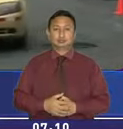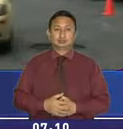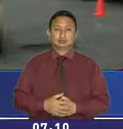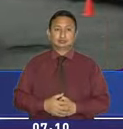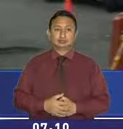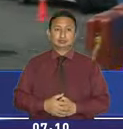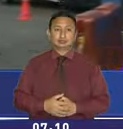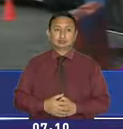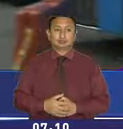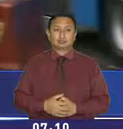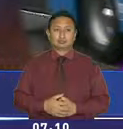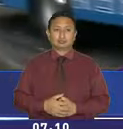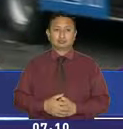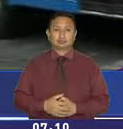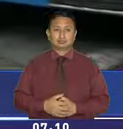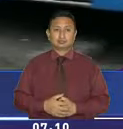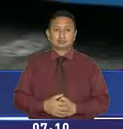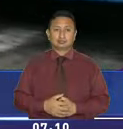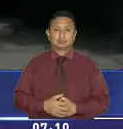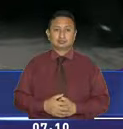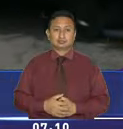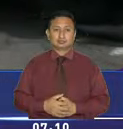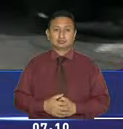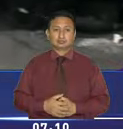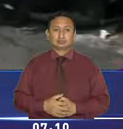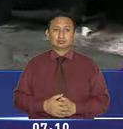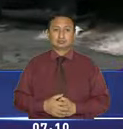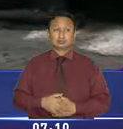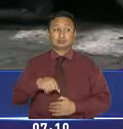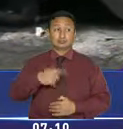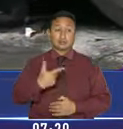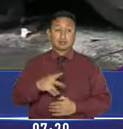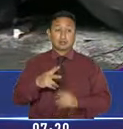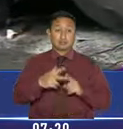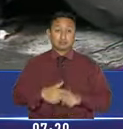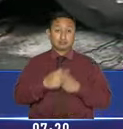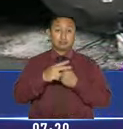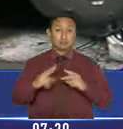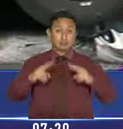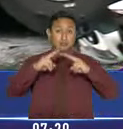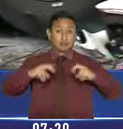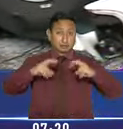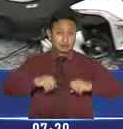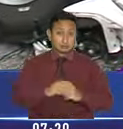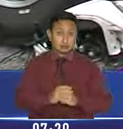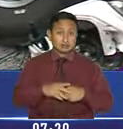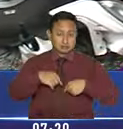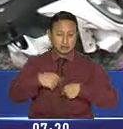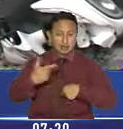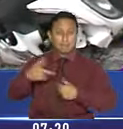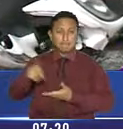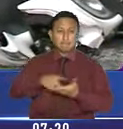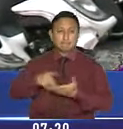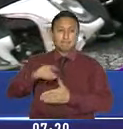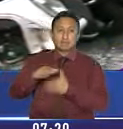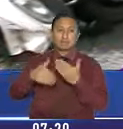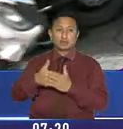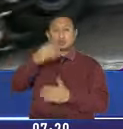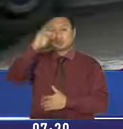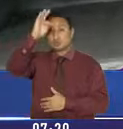aprehensión para conductores para que se den las investigaciones del caso y también cubra todos los gastos médicos de la gente y se esclarezca qué fue lo que sucedió.